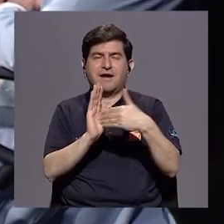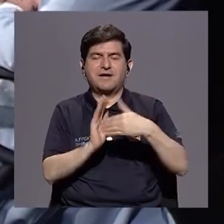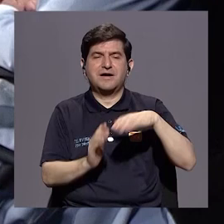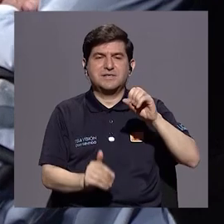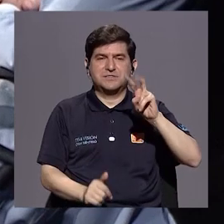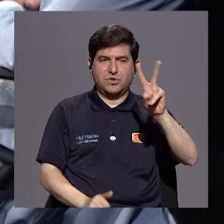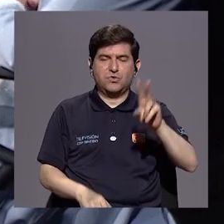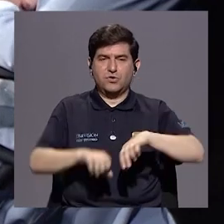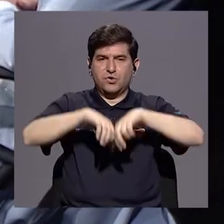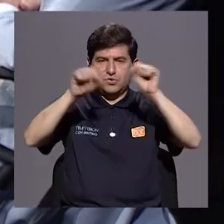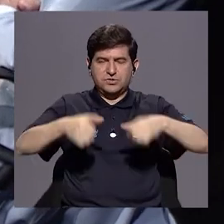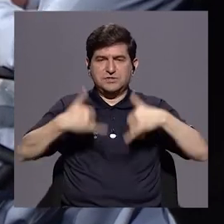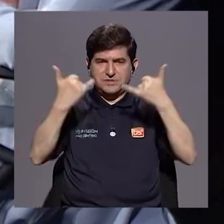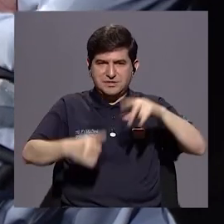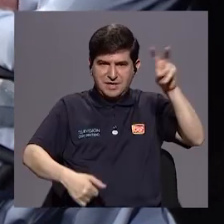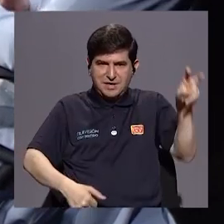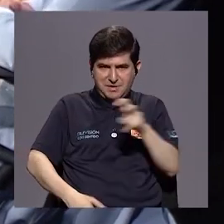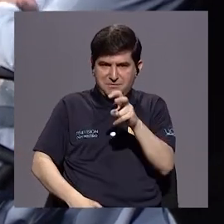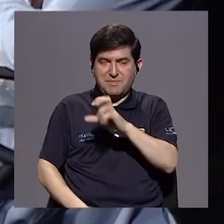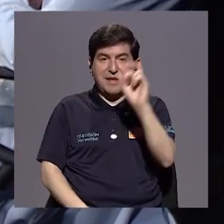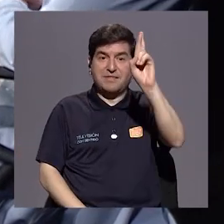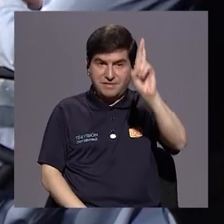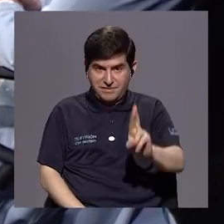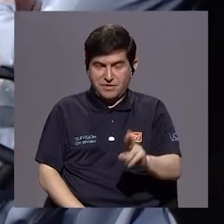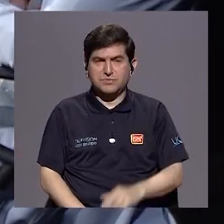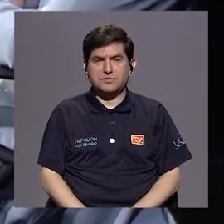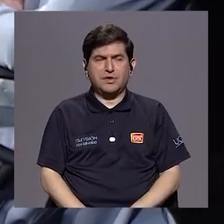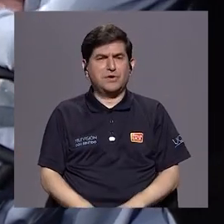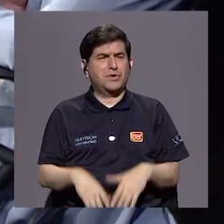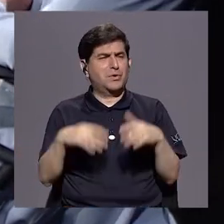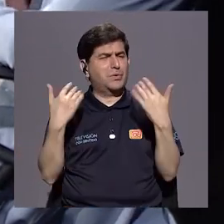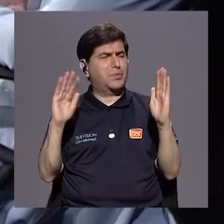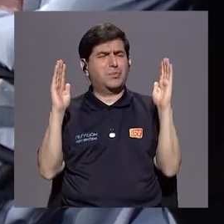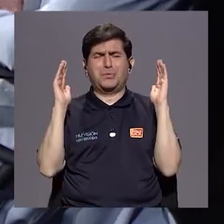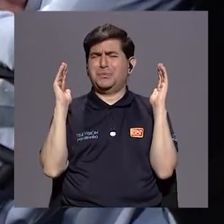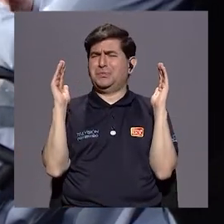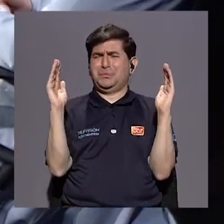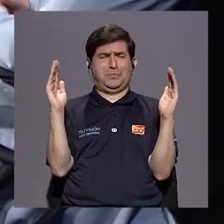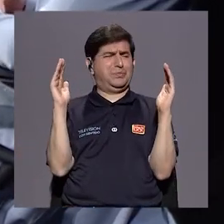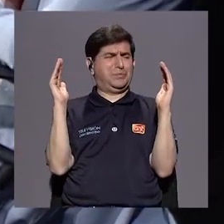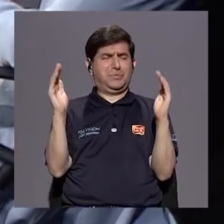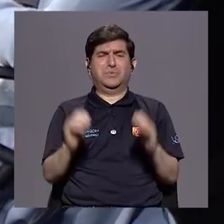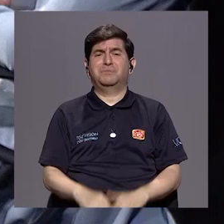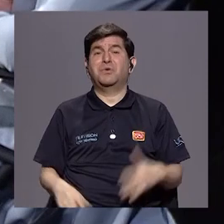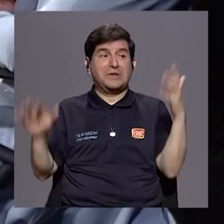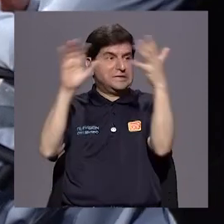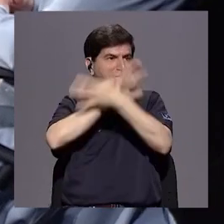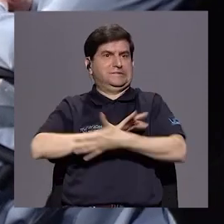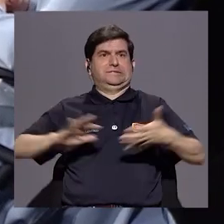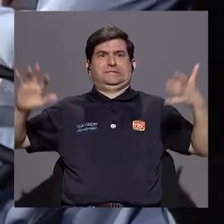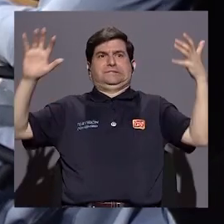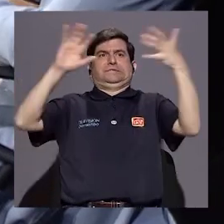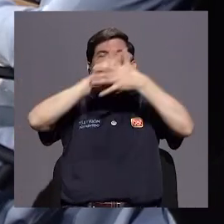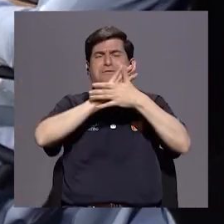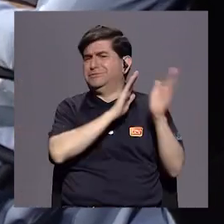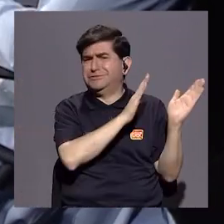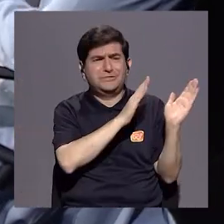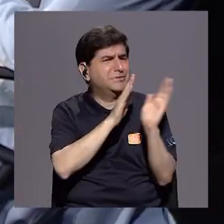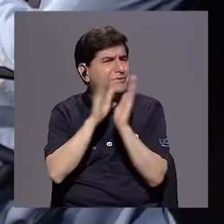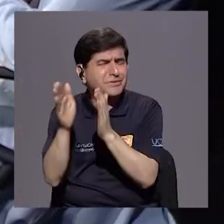nuestro sistema de transporte por lo menos en costa rica es amplia es muy amplia por el desorden la